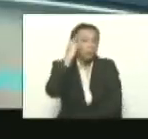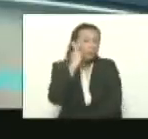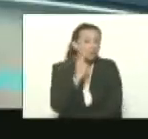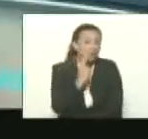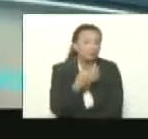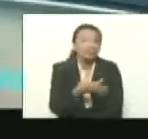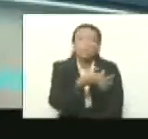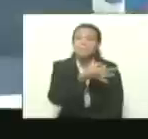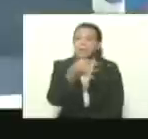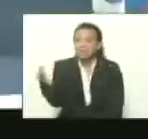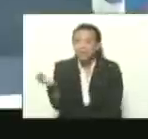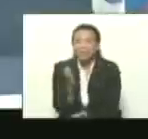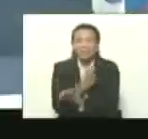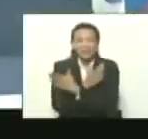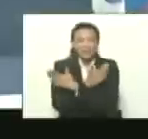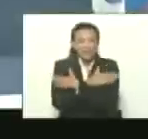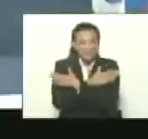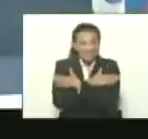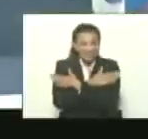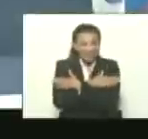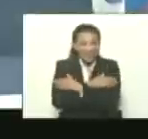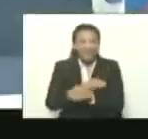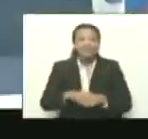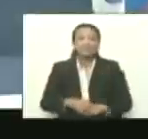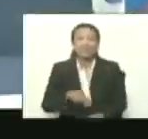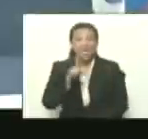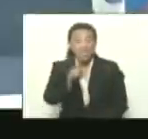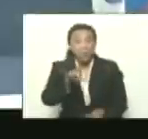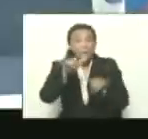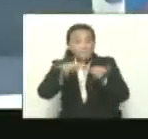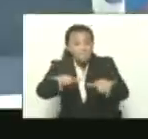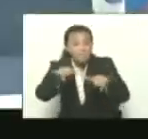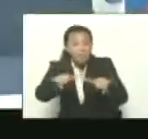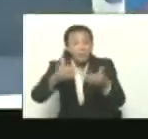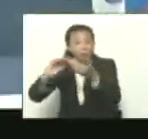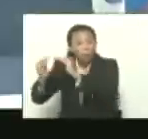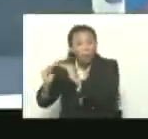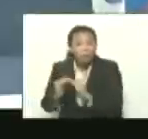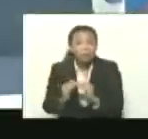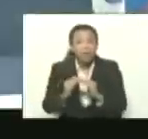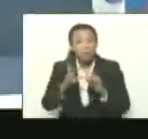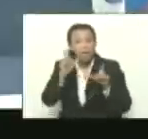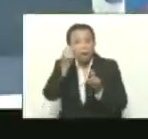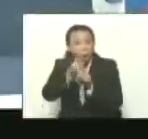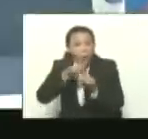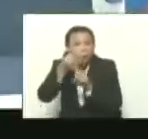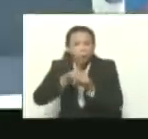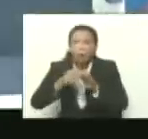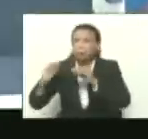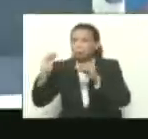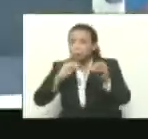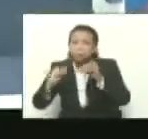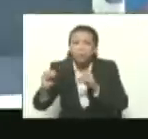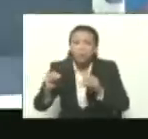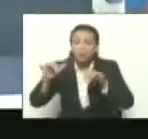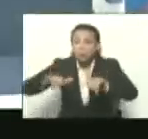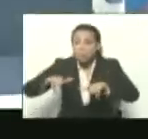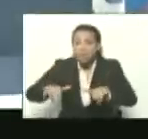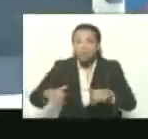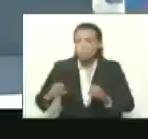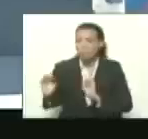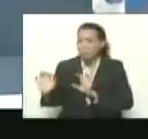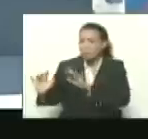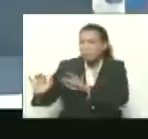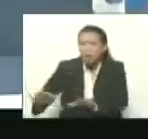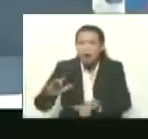Excelente. Fíjate que esa forma de autoconvocarse y esa fuerza que se está levantando en lo local,